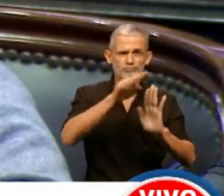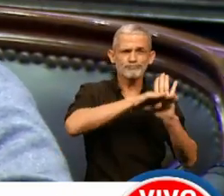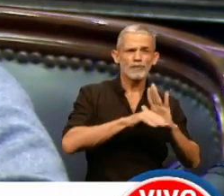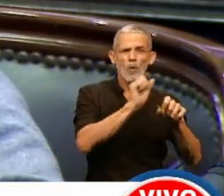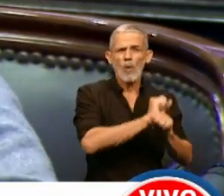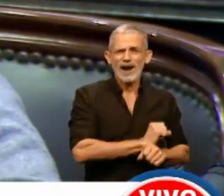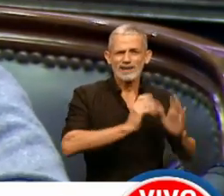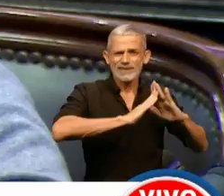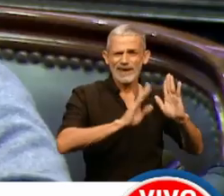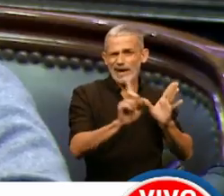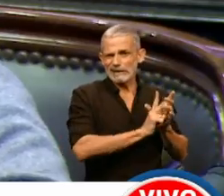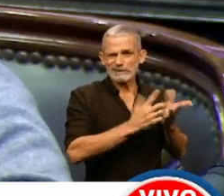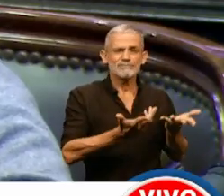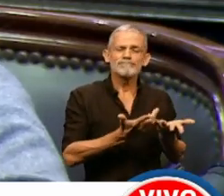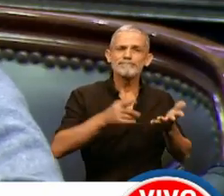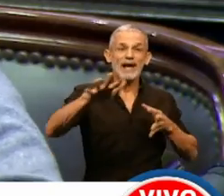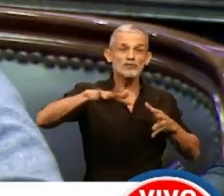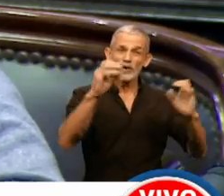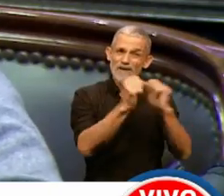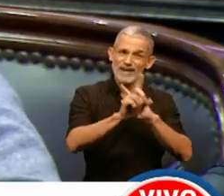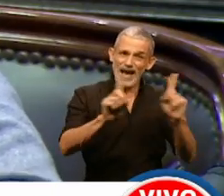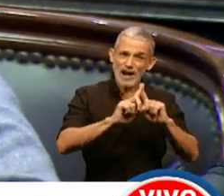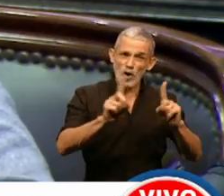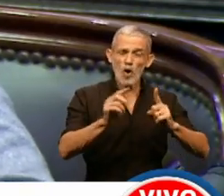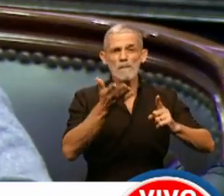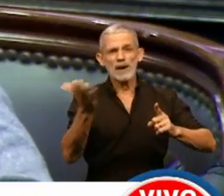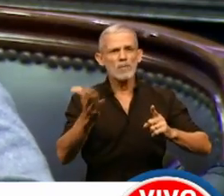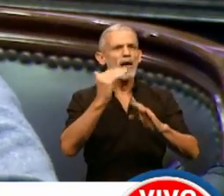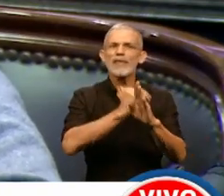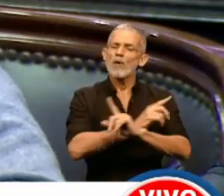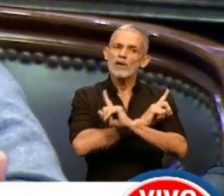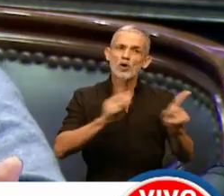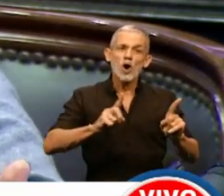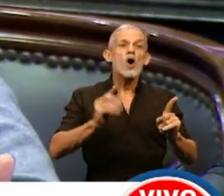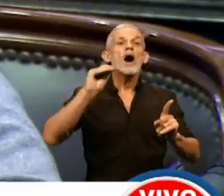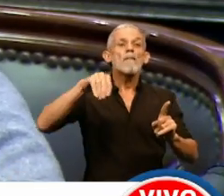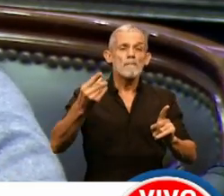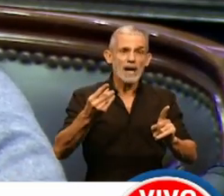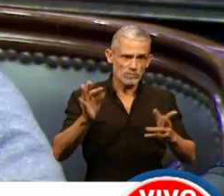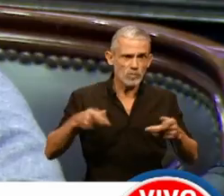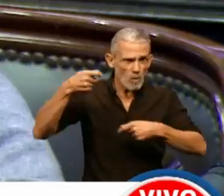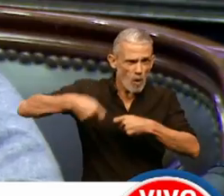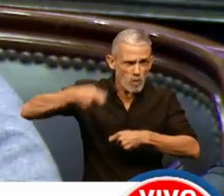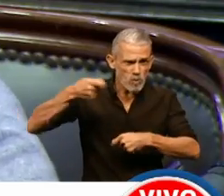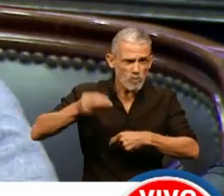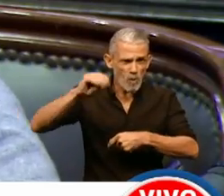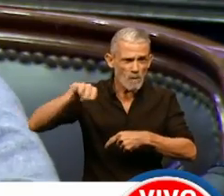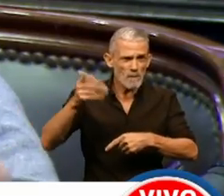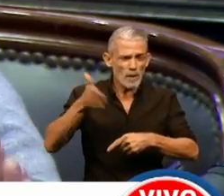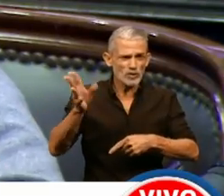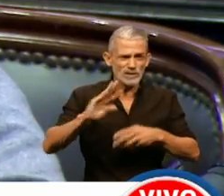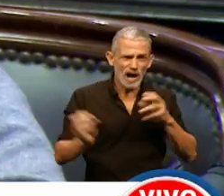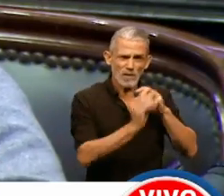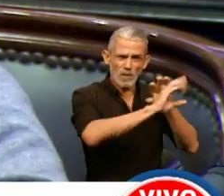cuarentena excluidos de las zonas frías y que no sólo no recibirán descuentos sino que además siguen aportando para este financiamiento